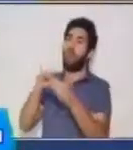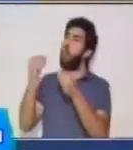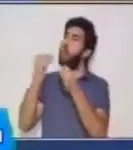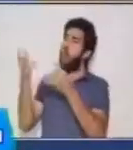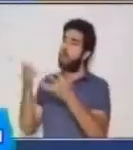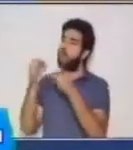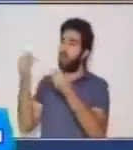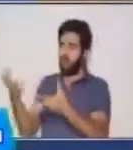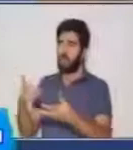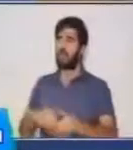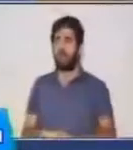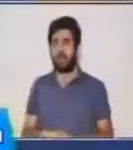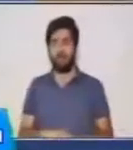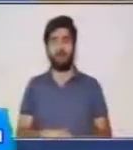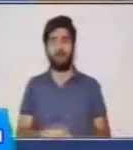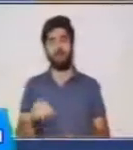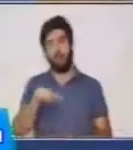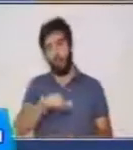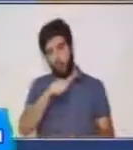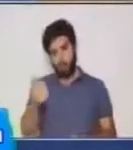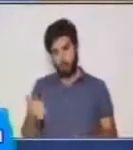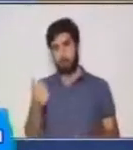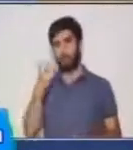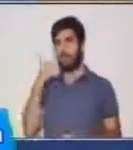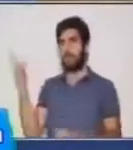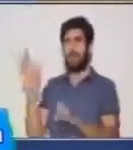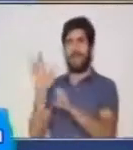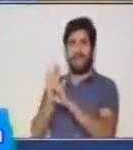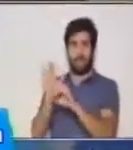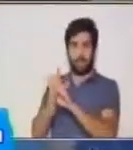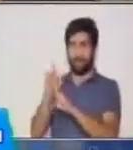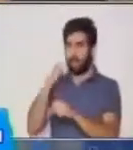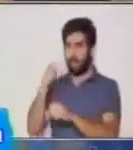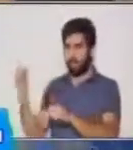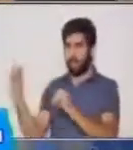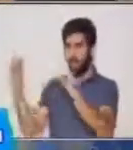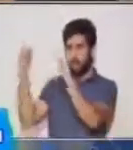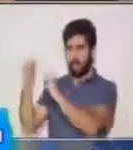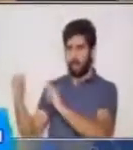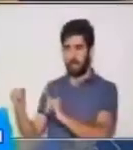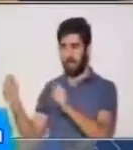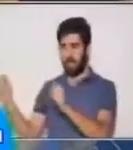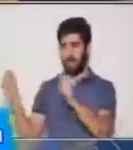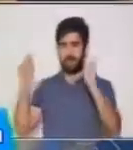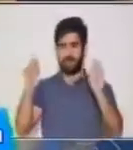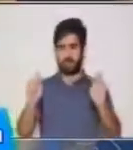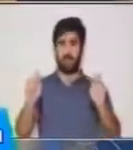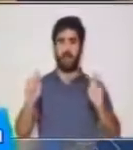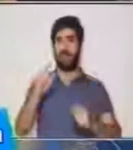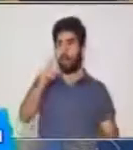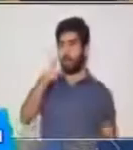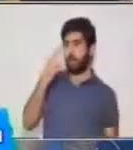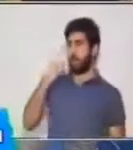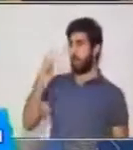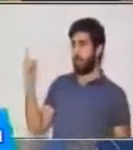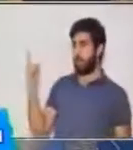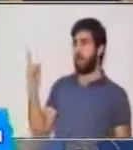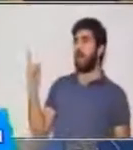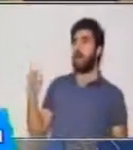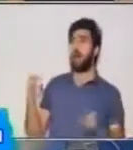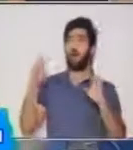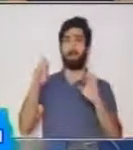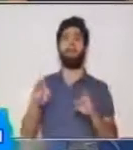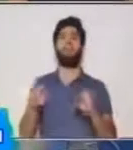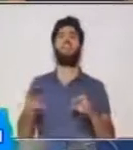podemos ver? Por ejemplo, para finalizar vamos a ver este ejemplo. En este ejemplo observas algunas personas que van